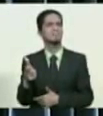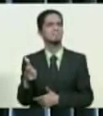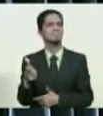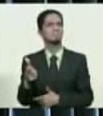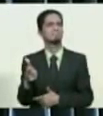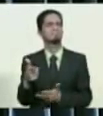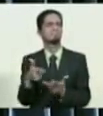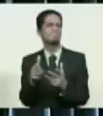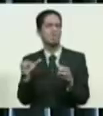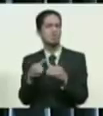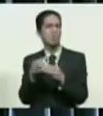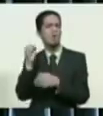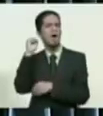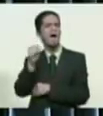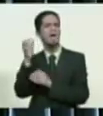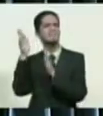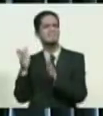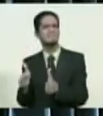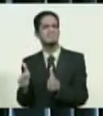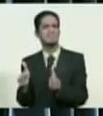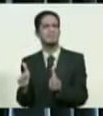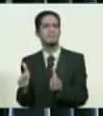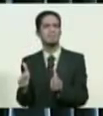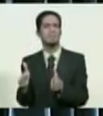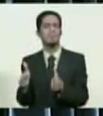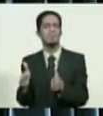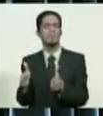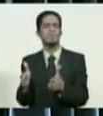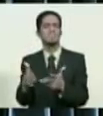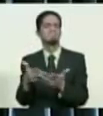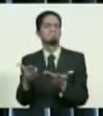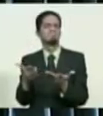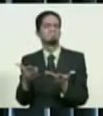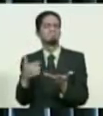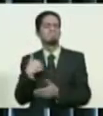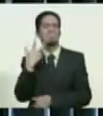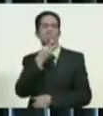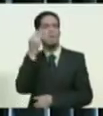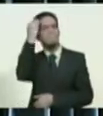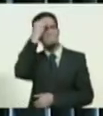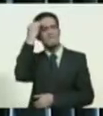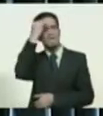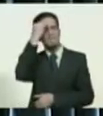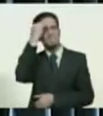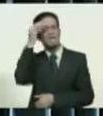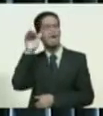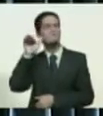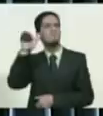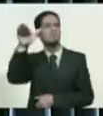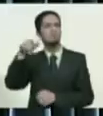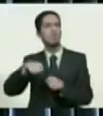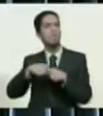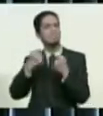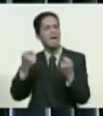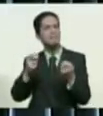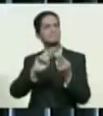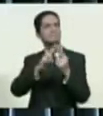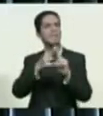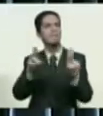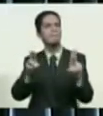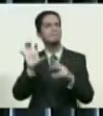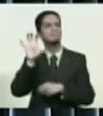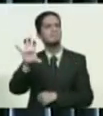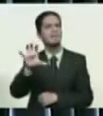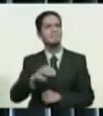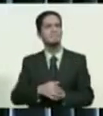de asesinos, sin medir el profundo daño que generarían para la paz de la República,